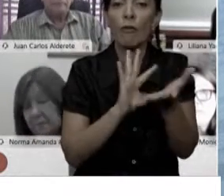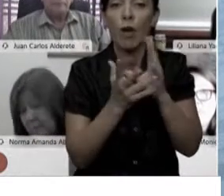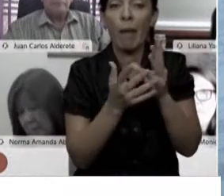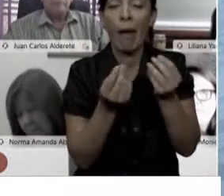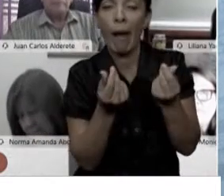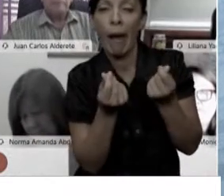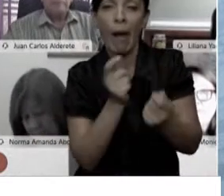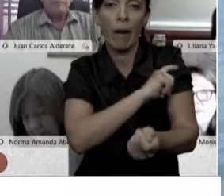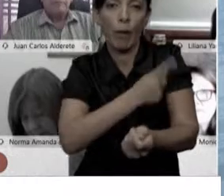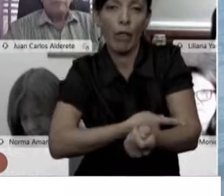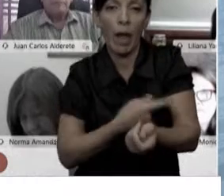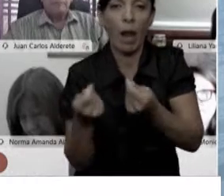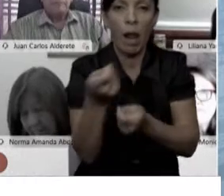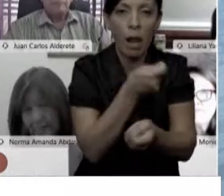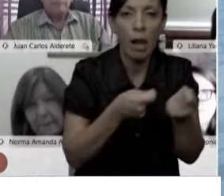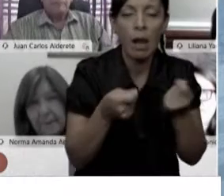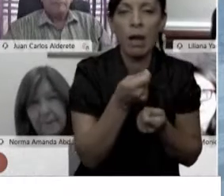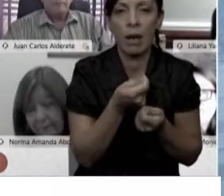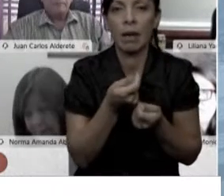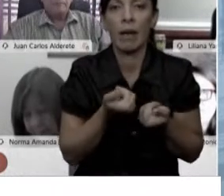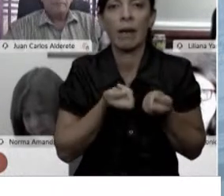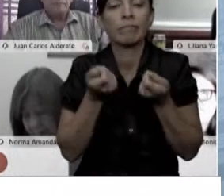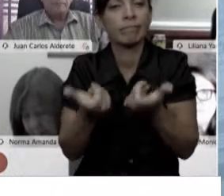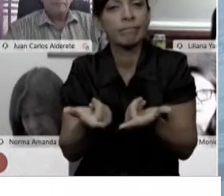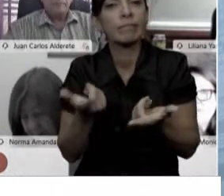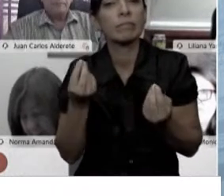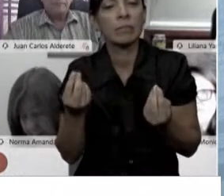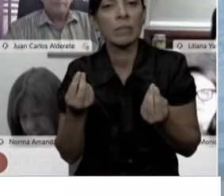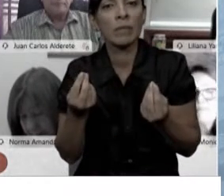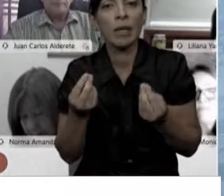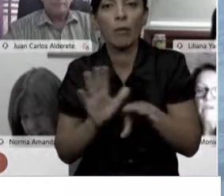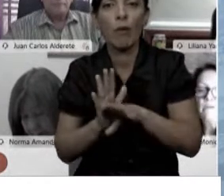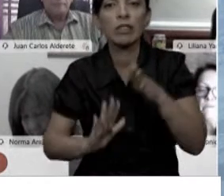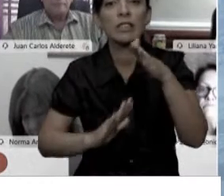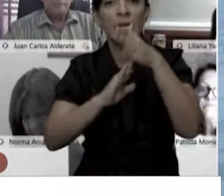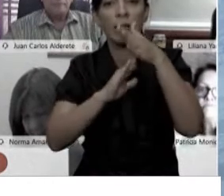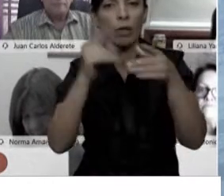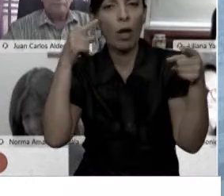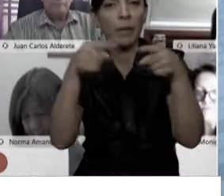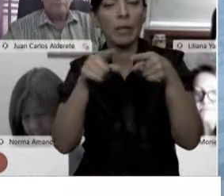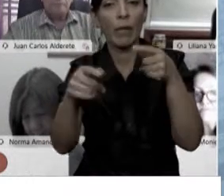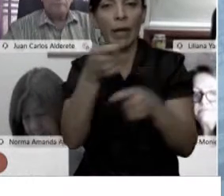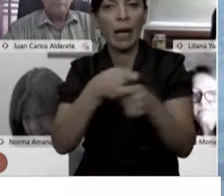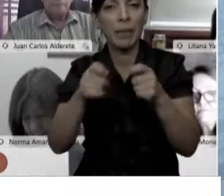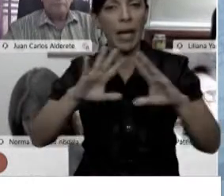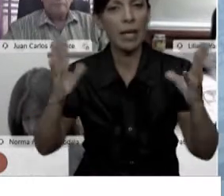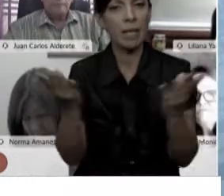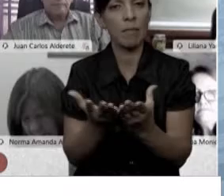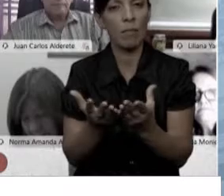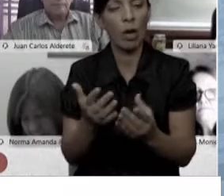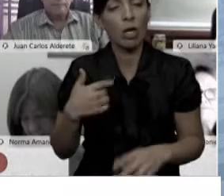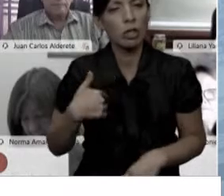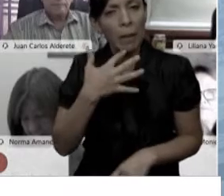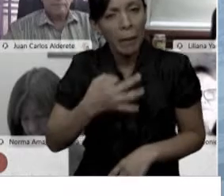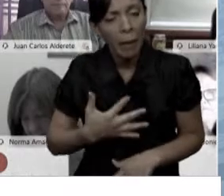finanzas constituyen el corazón del capitalismo global actual. Y a mí me